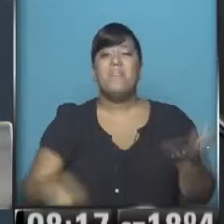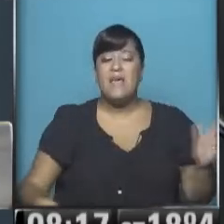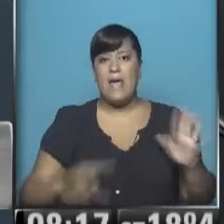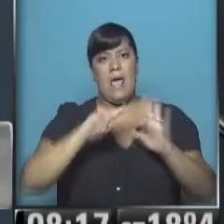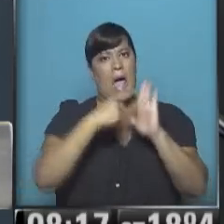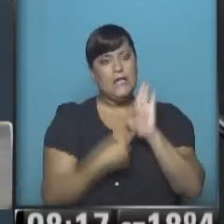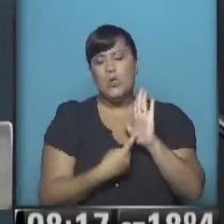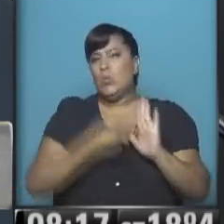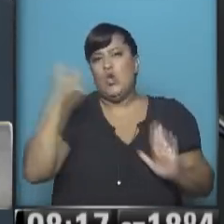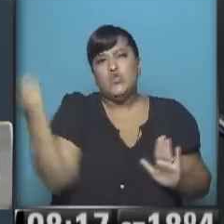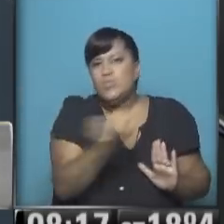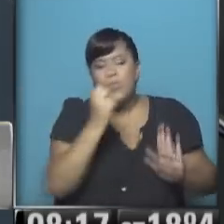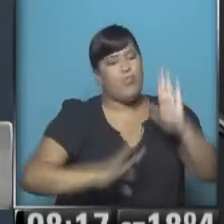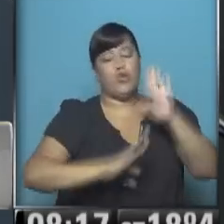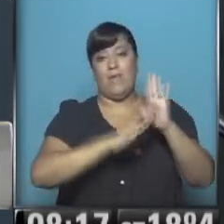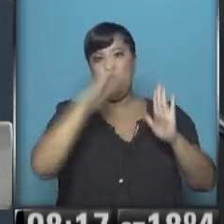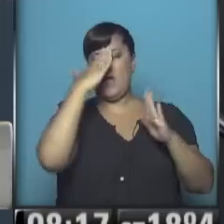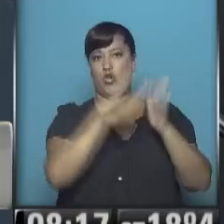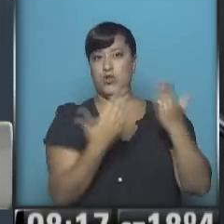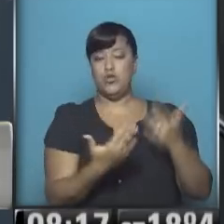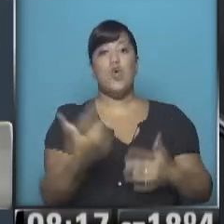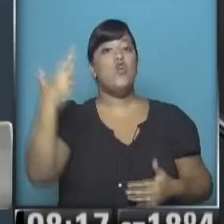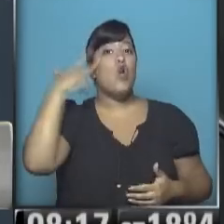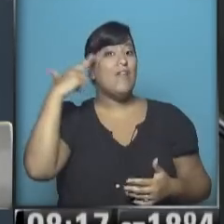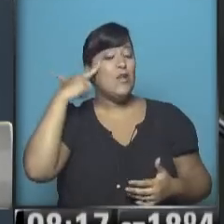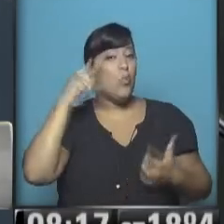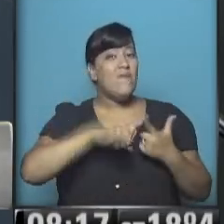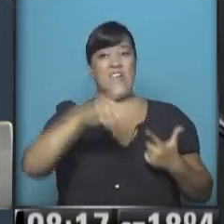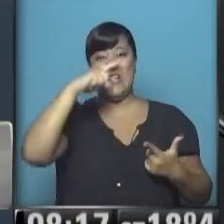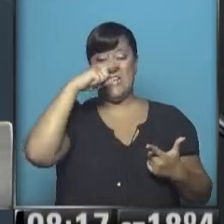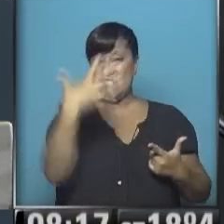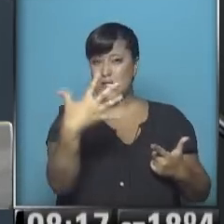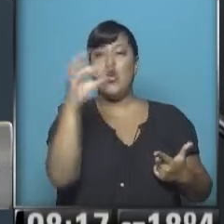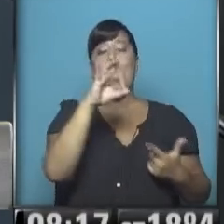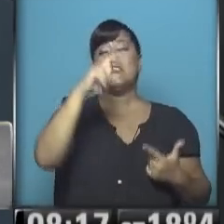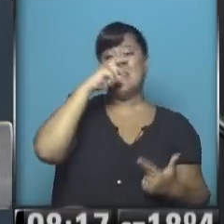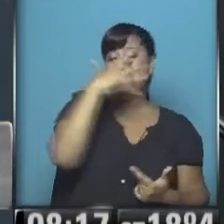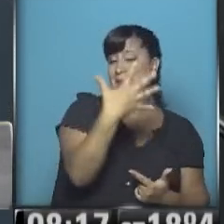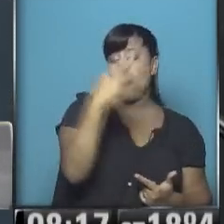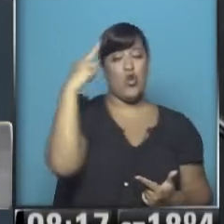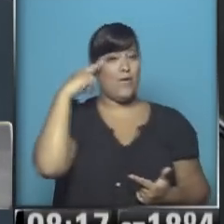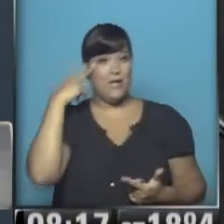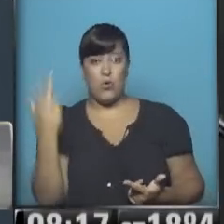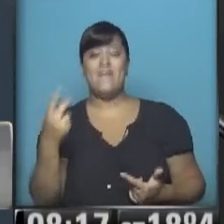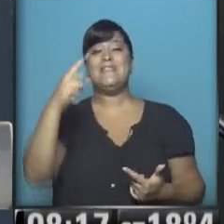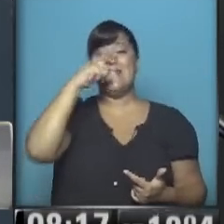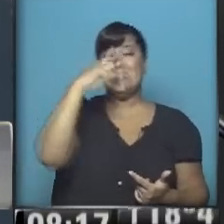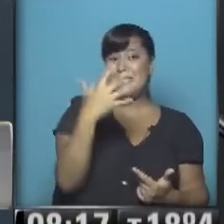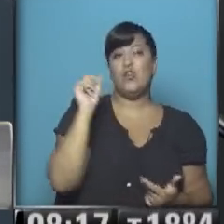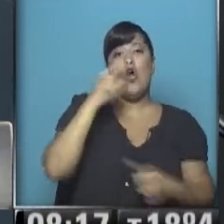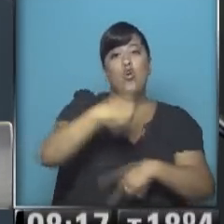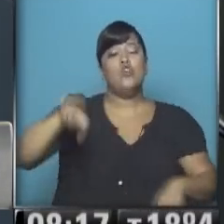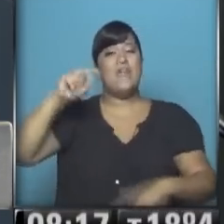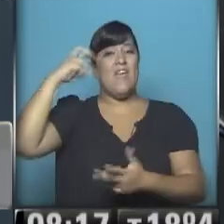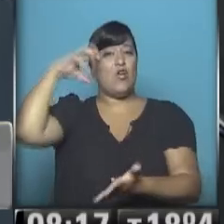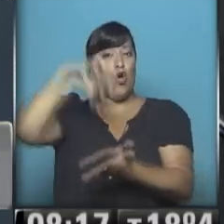esenciales de la Constitución nacional 99 y 75 o 75 y 99 75 atribuciones del Congreso